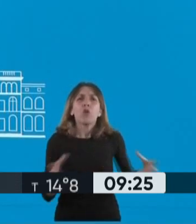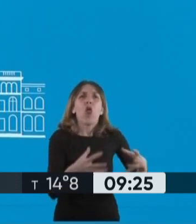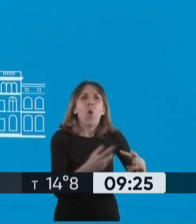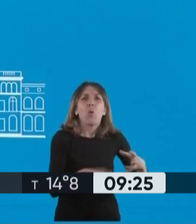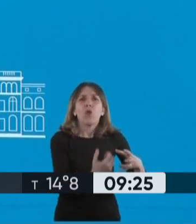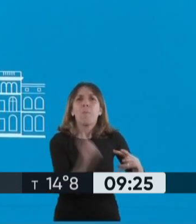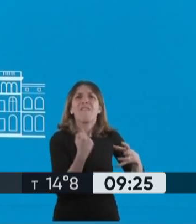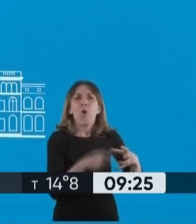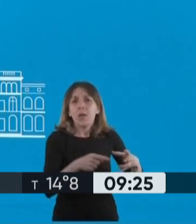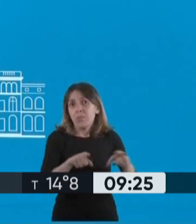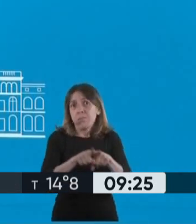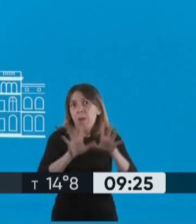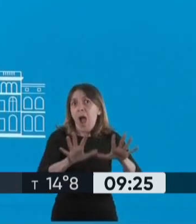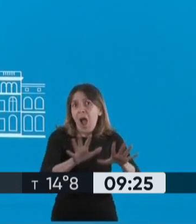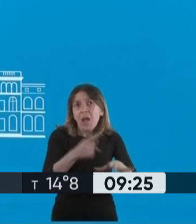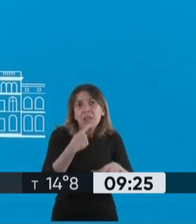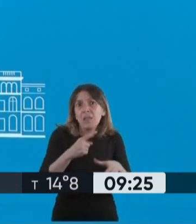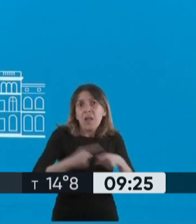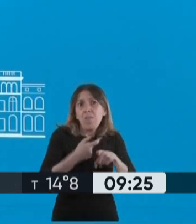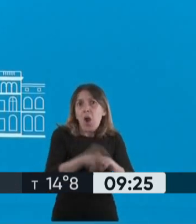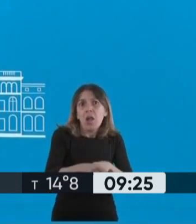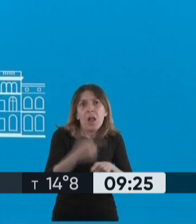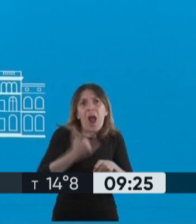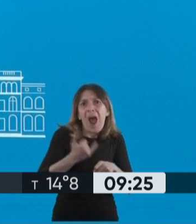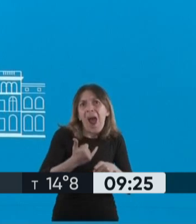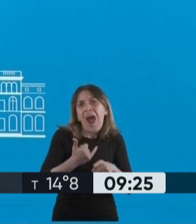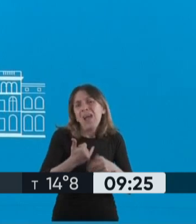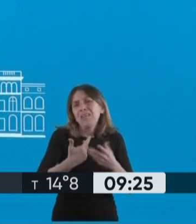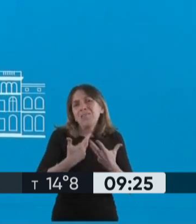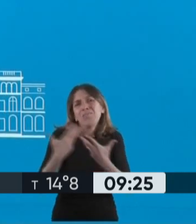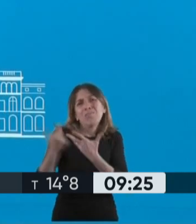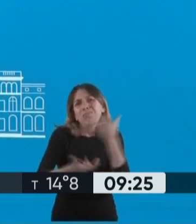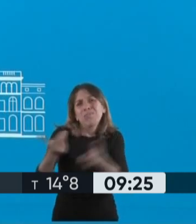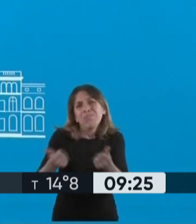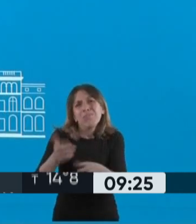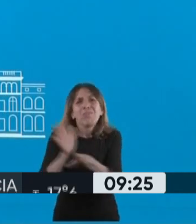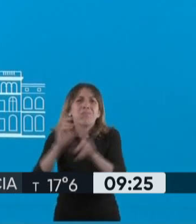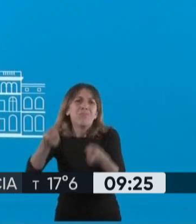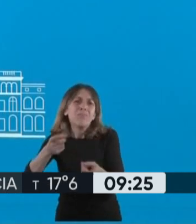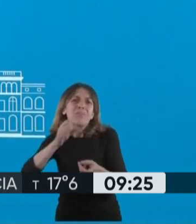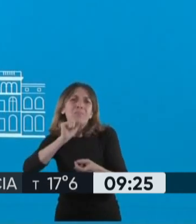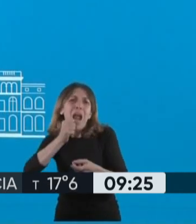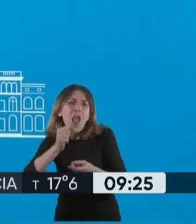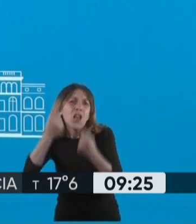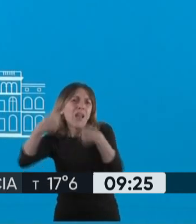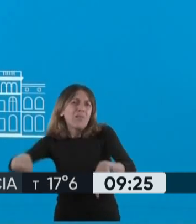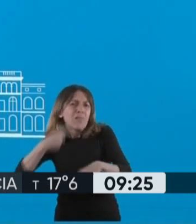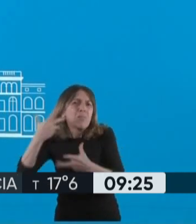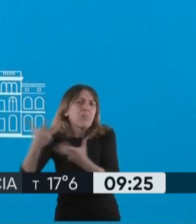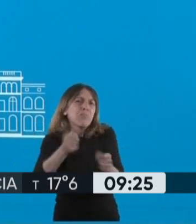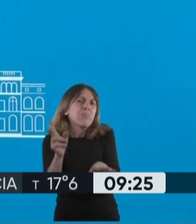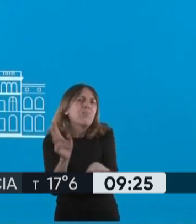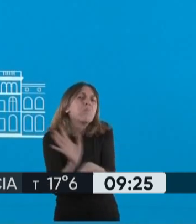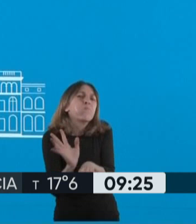que tienen el plafón de poder hacerlo con una enorme cobertura mediática que los protege cada vez que hacen alguna de